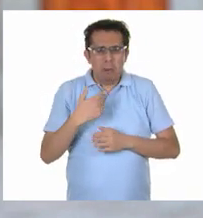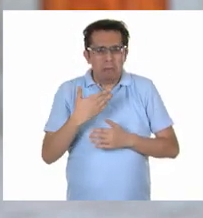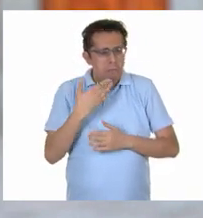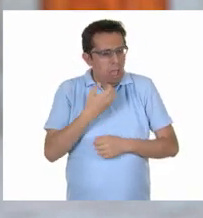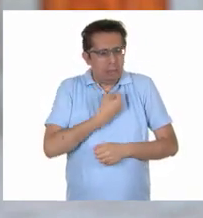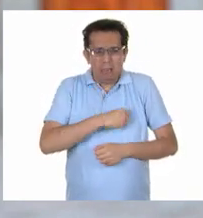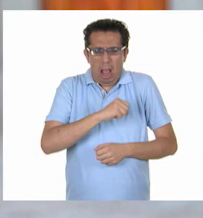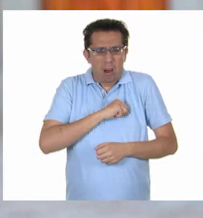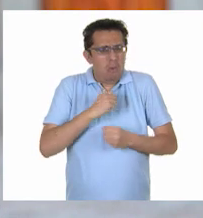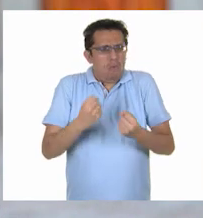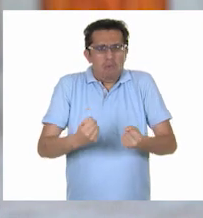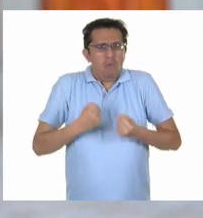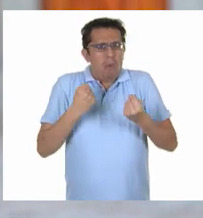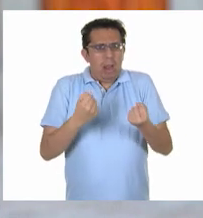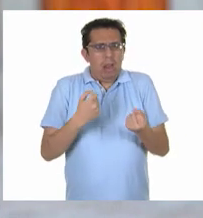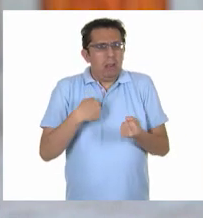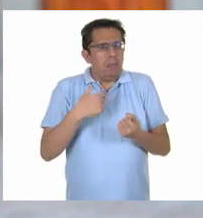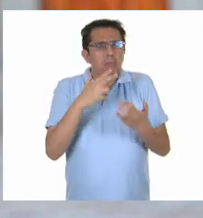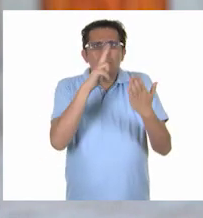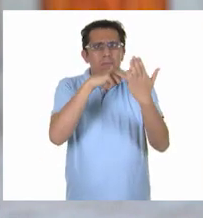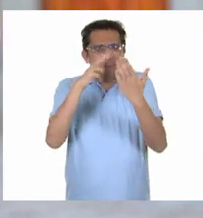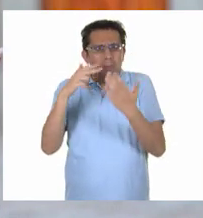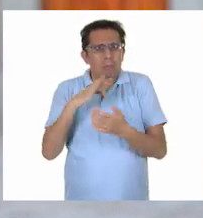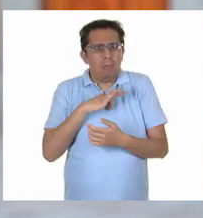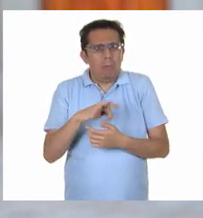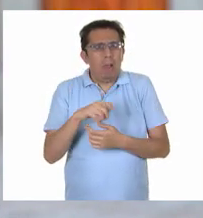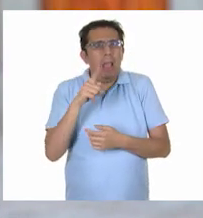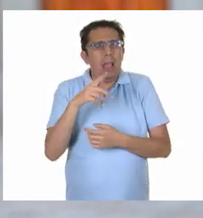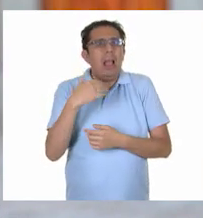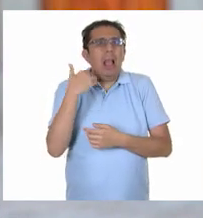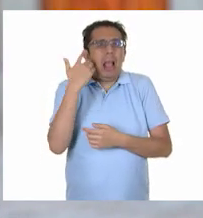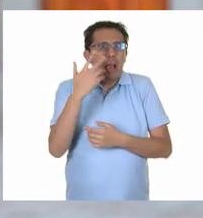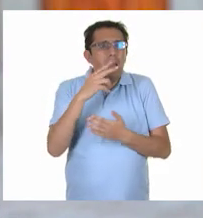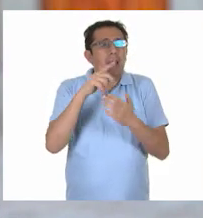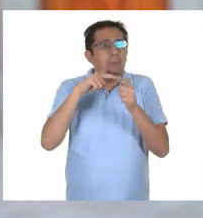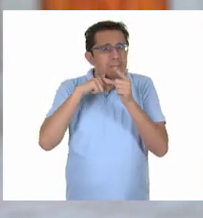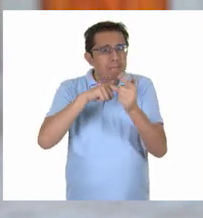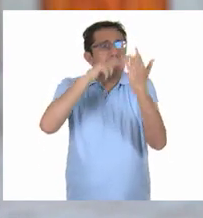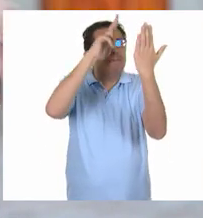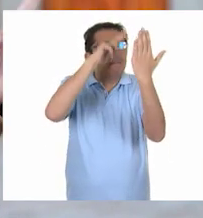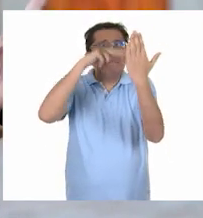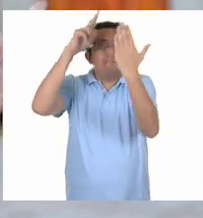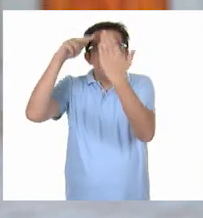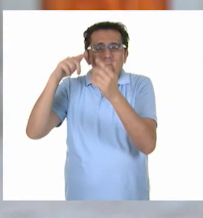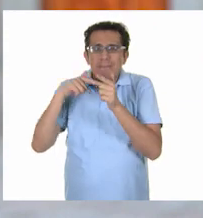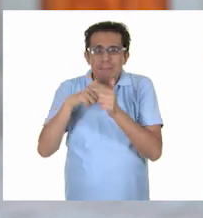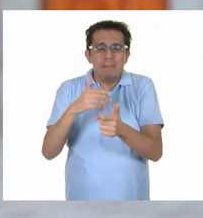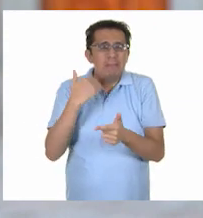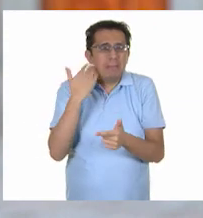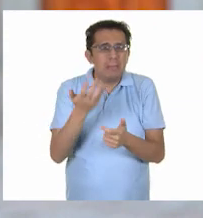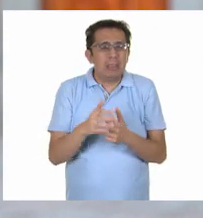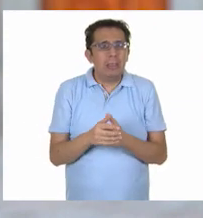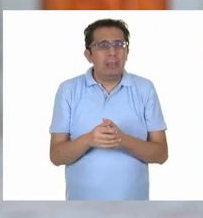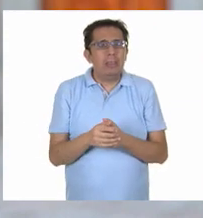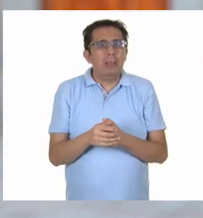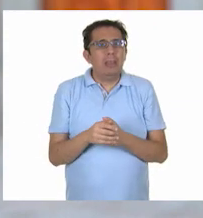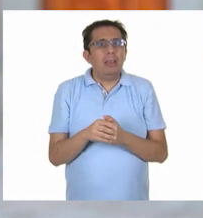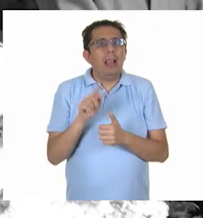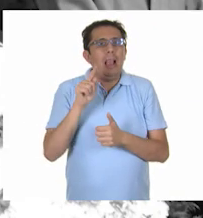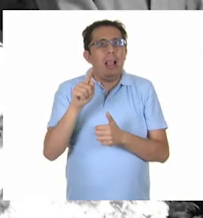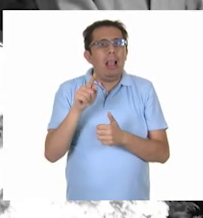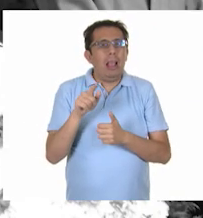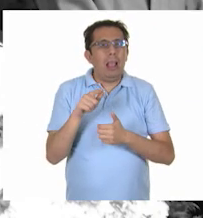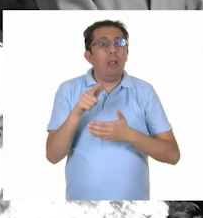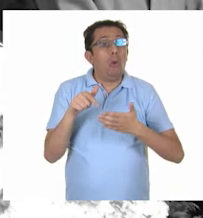muy fuerte, porque se subía al mural y porque tenía el plan de exterminar el mural, la zona del mural de